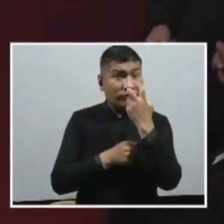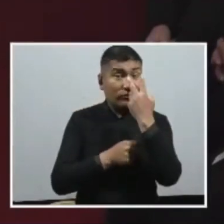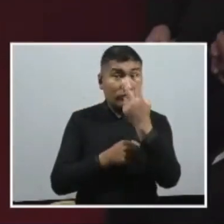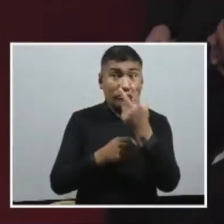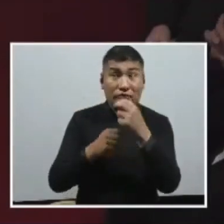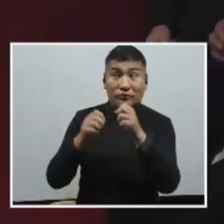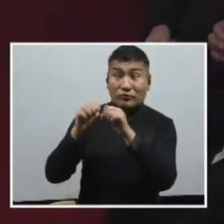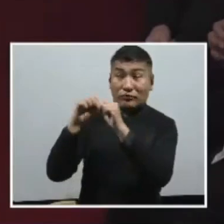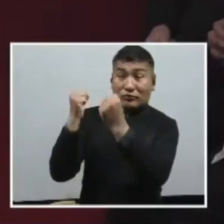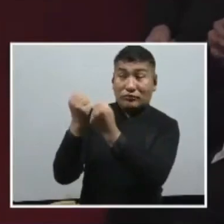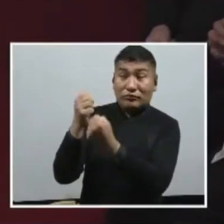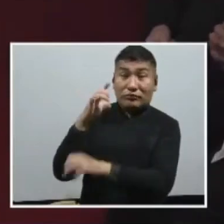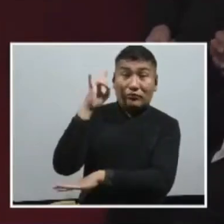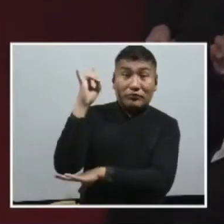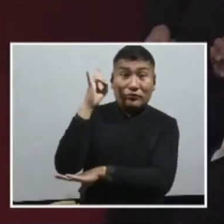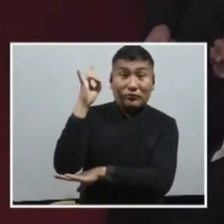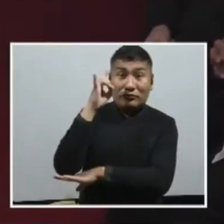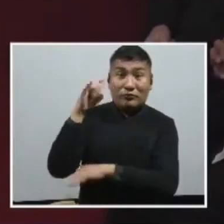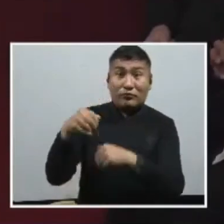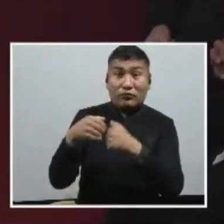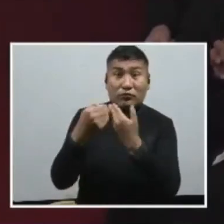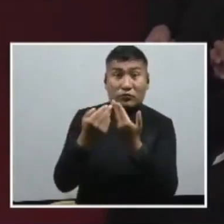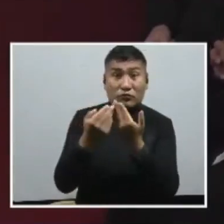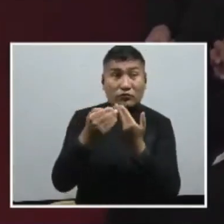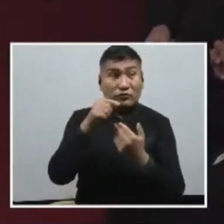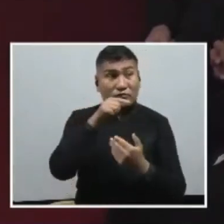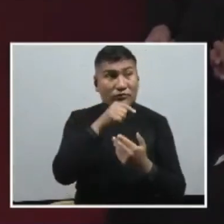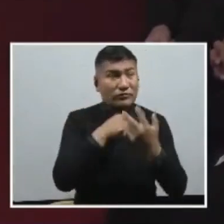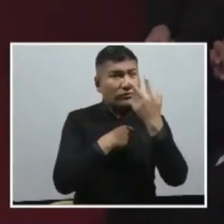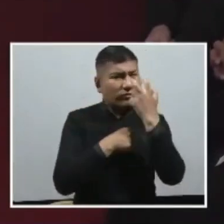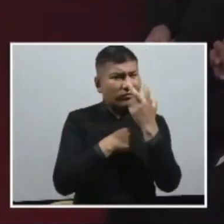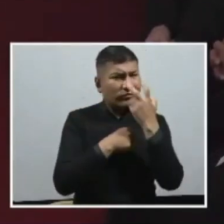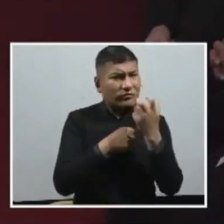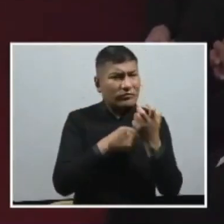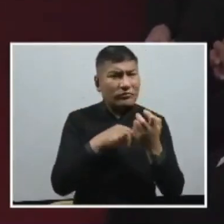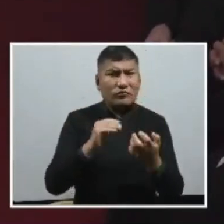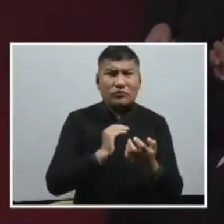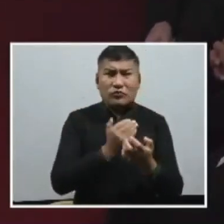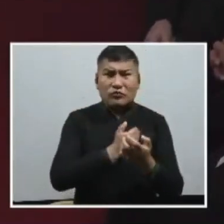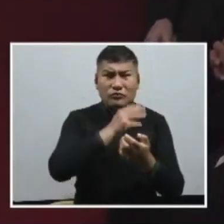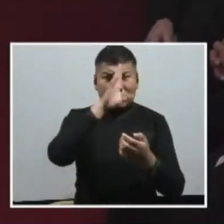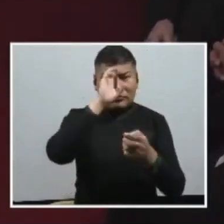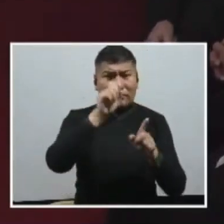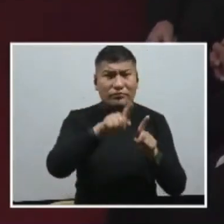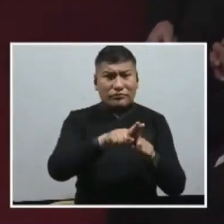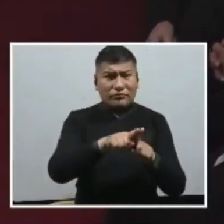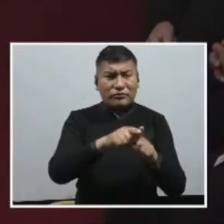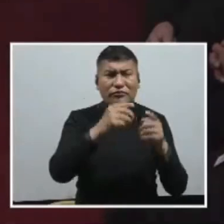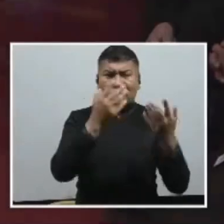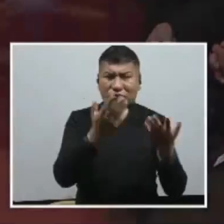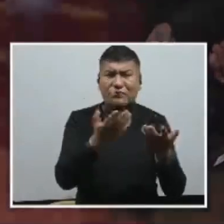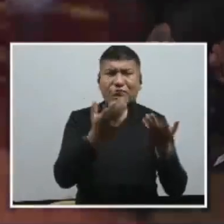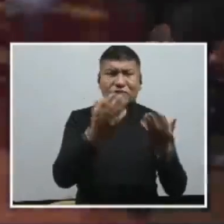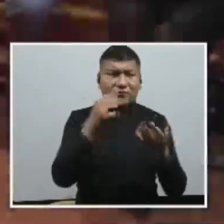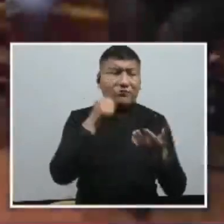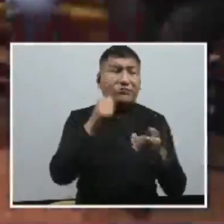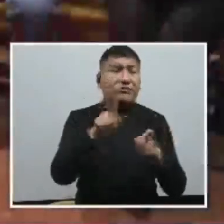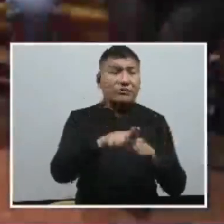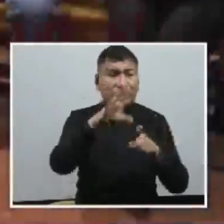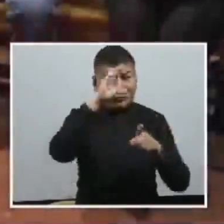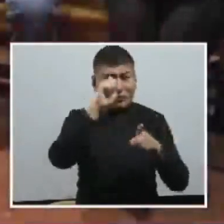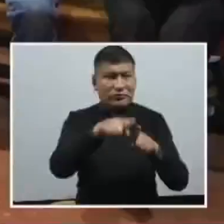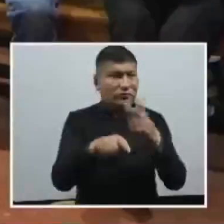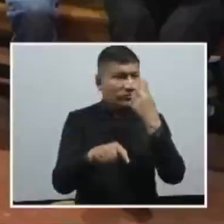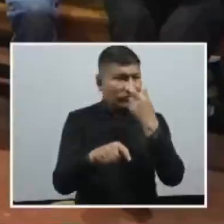sociedad boliviana, cómo tratamos a los no videntes, a nuestros hermanos, porque les hay, y bastantes, ¿no?